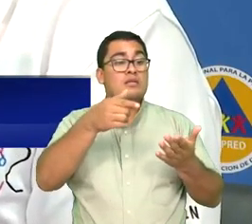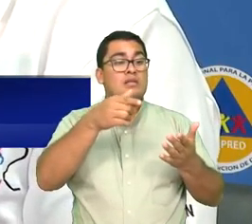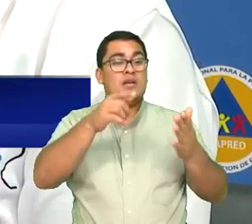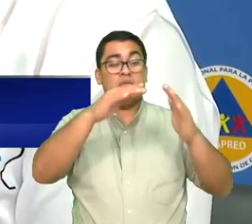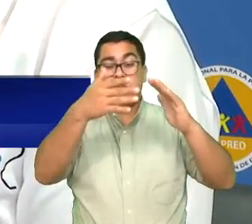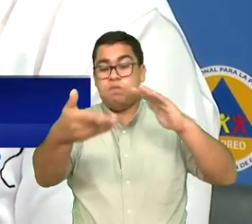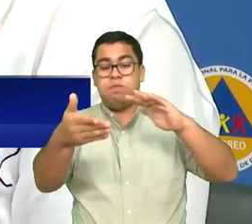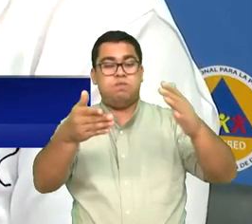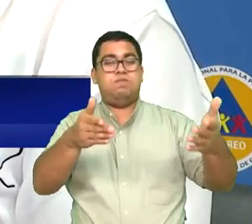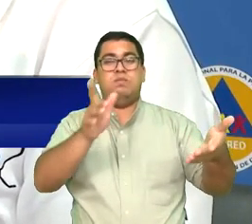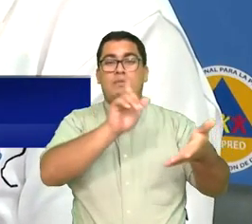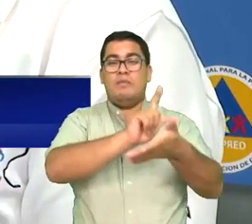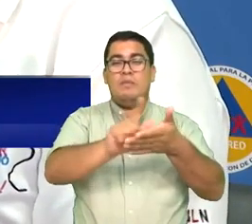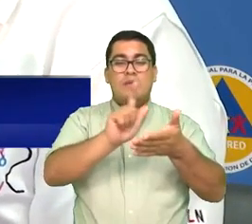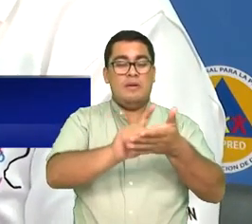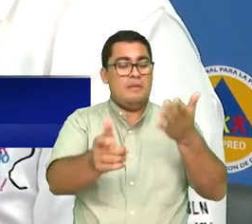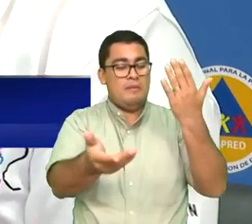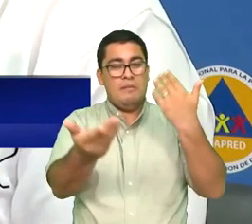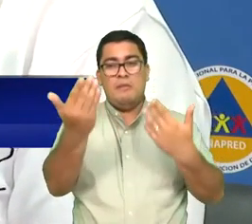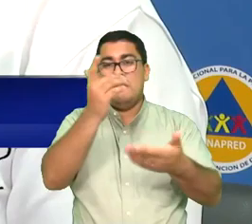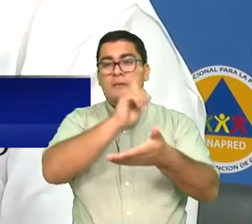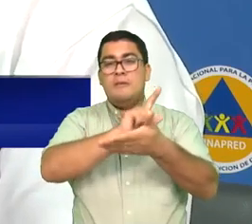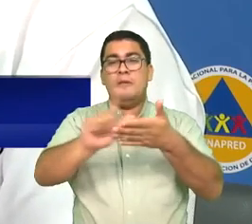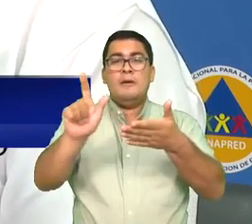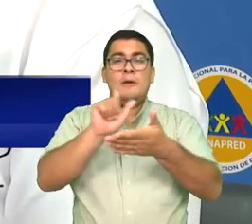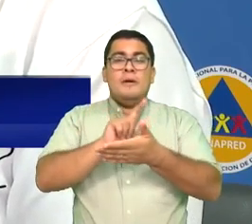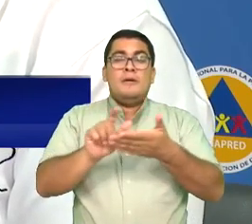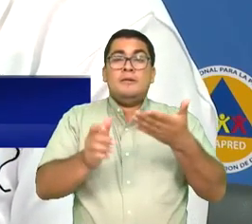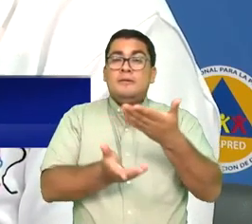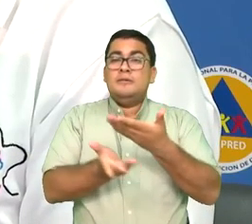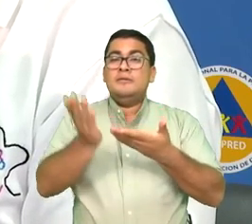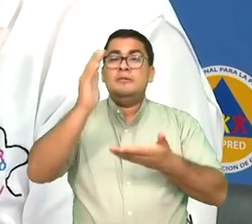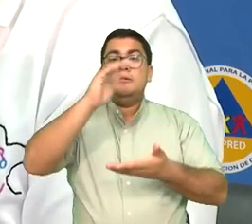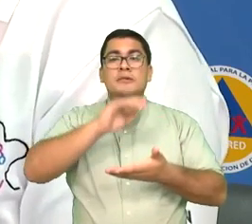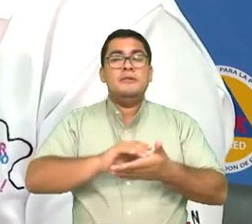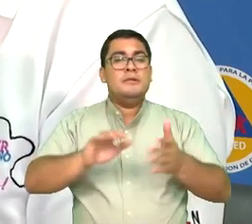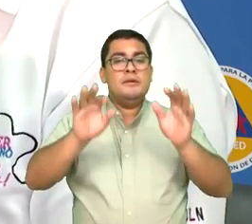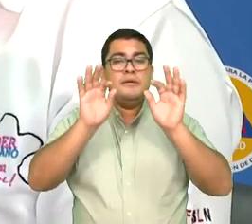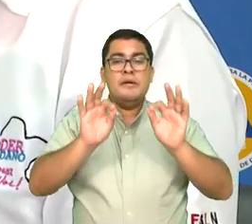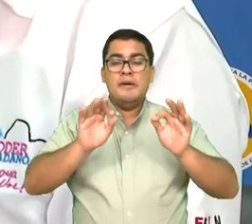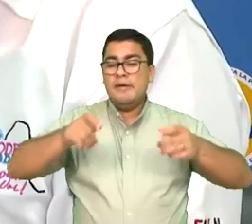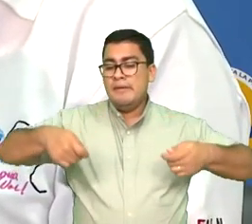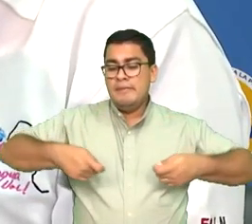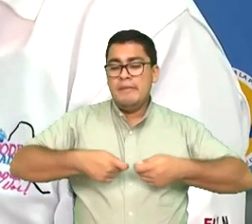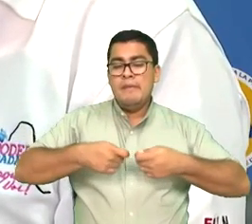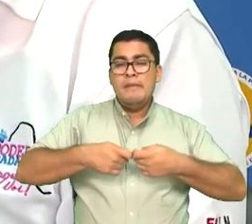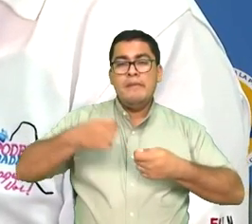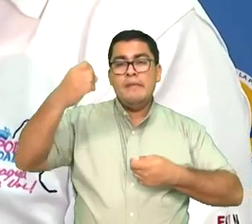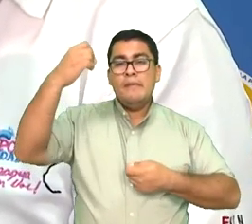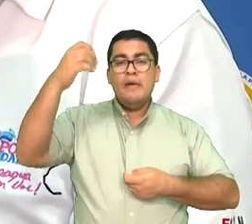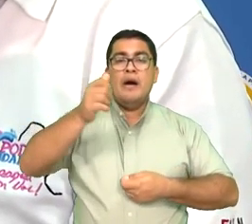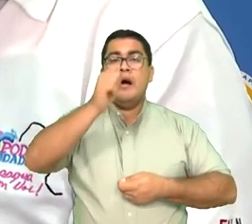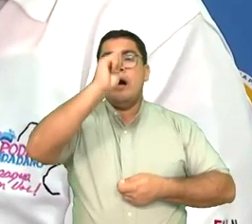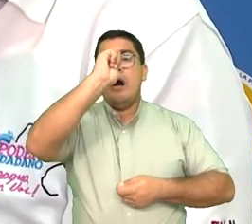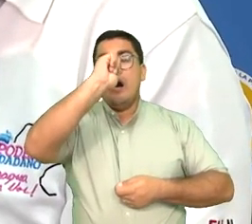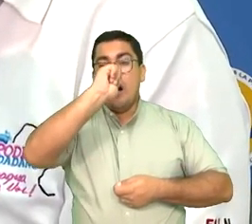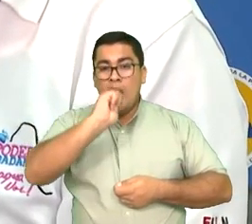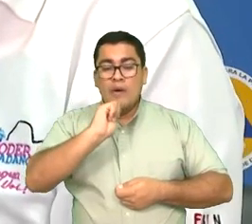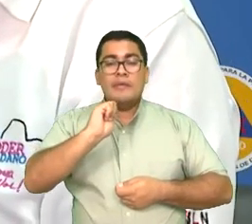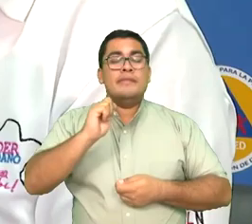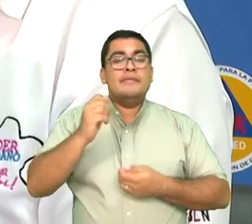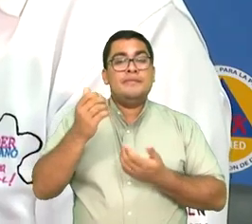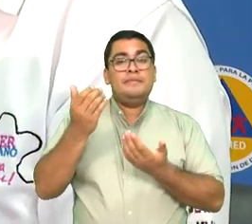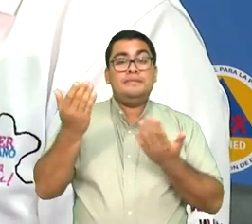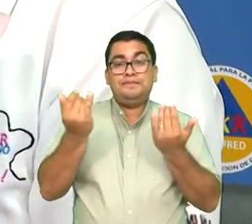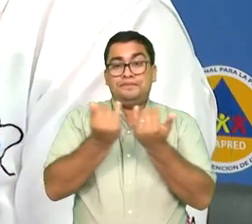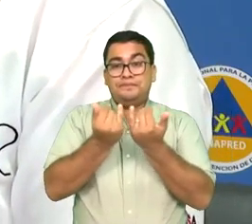escombreo, ¿verdad?, de la zona, a nuevamente recuperar todo lo que son los servicios básicos. Igualmente en la zona del